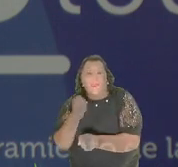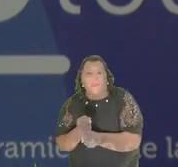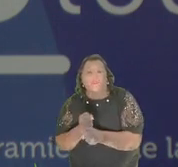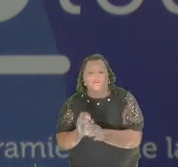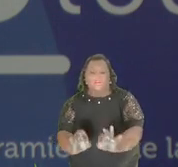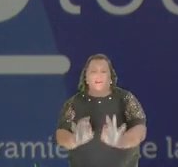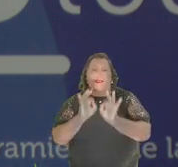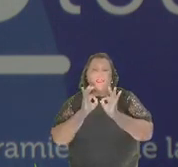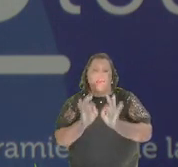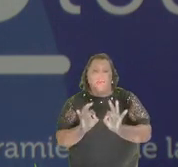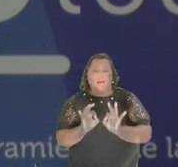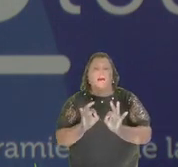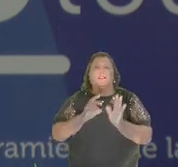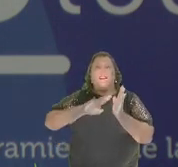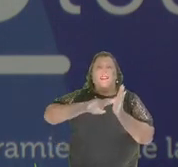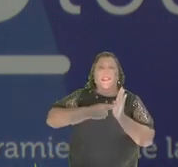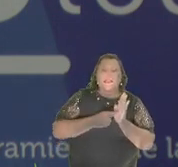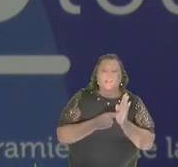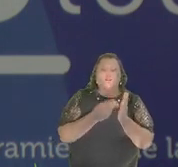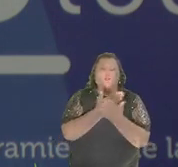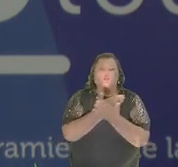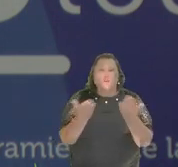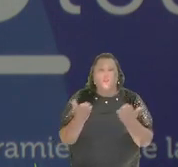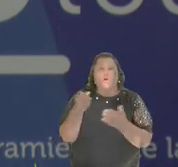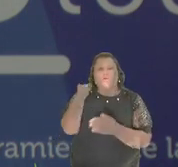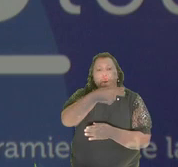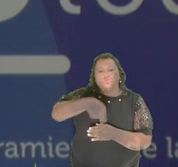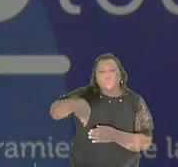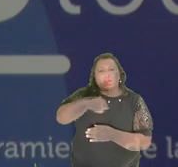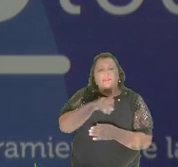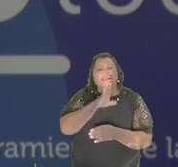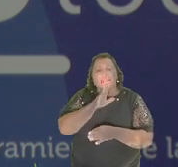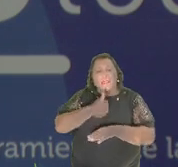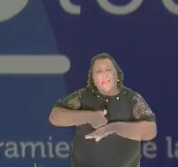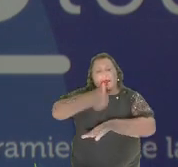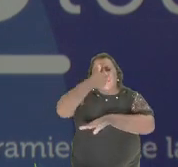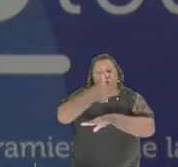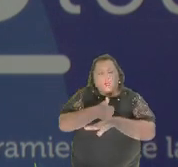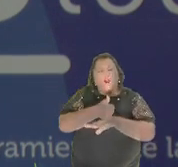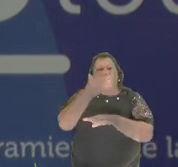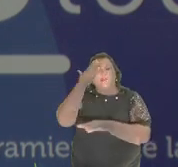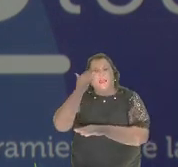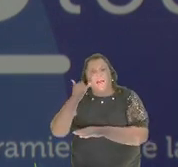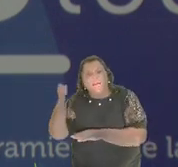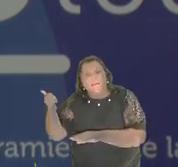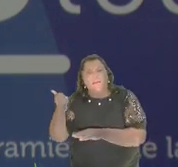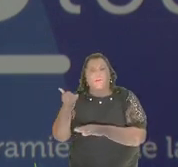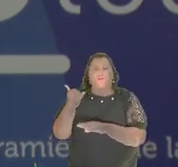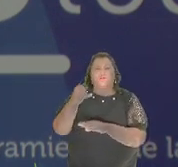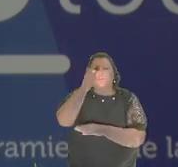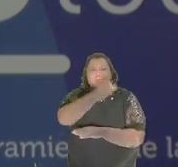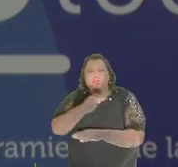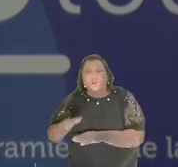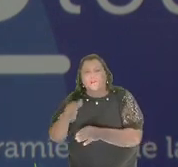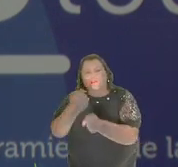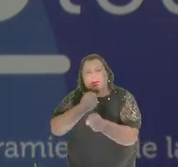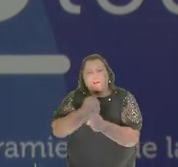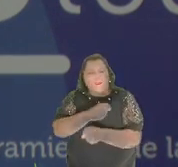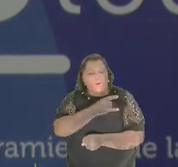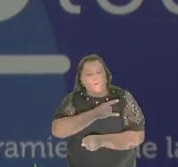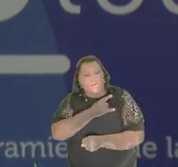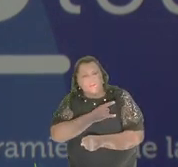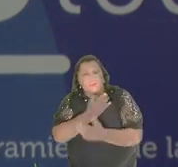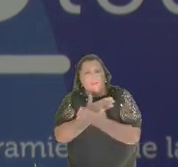posteriormente de registro calificado, y es un esfuerzo que seguramente rectores, académicos, decanos que están hoy conectados, saben que ha